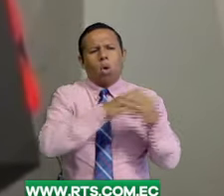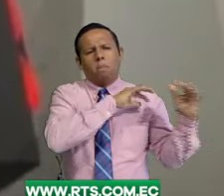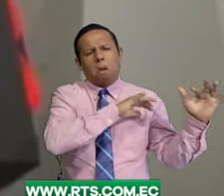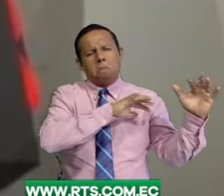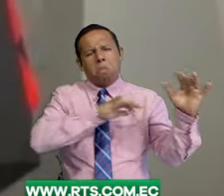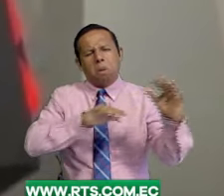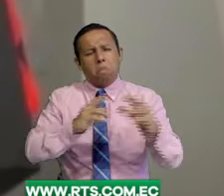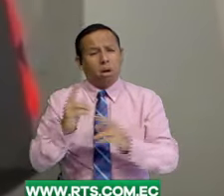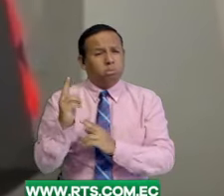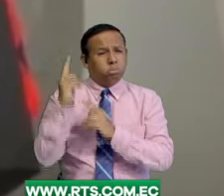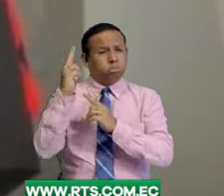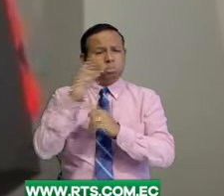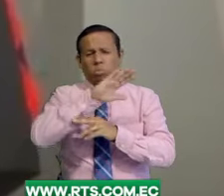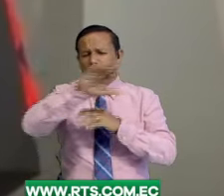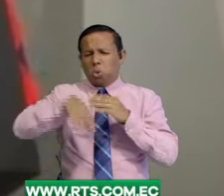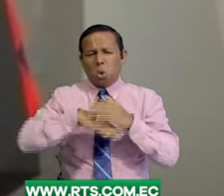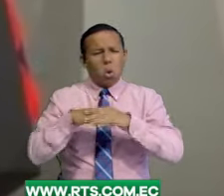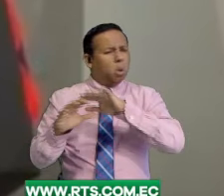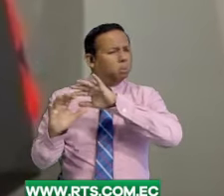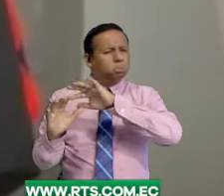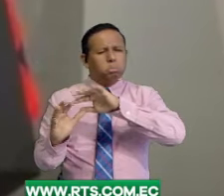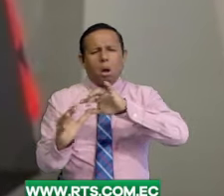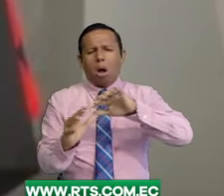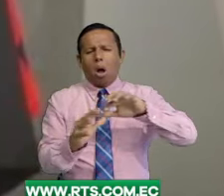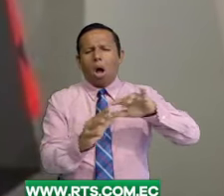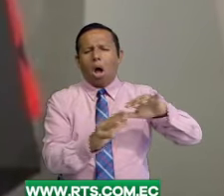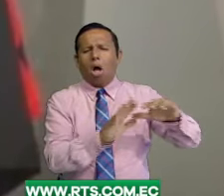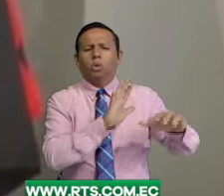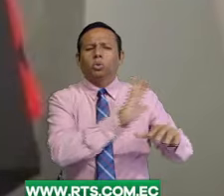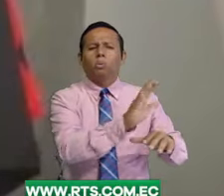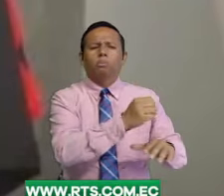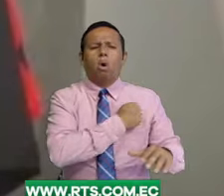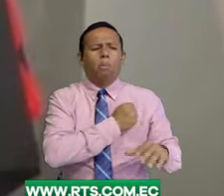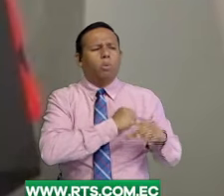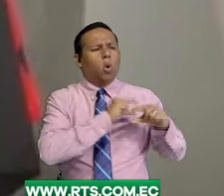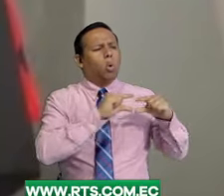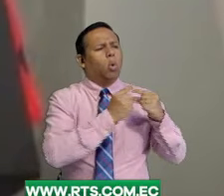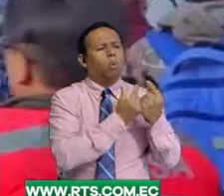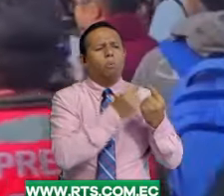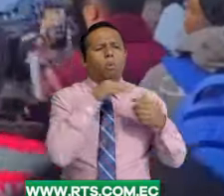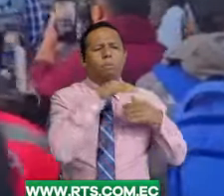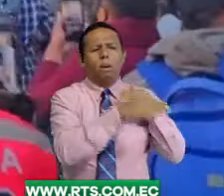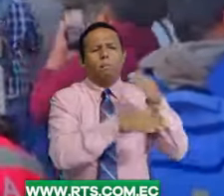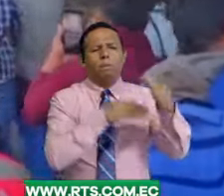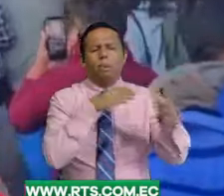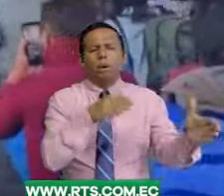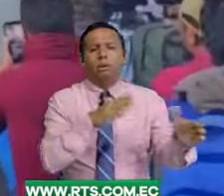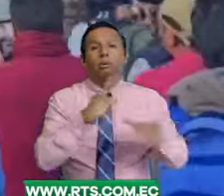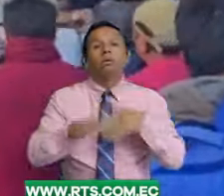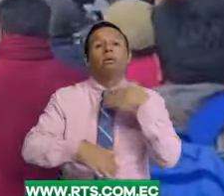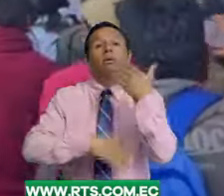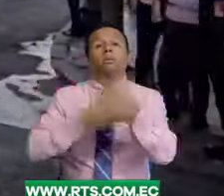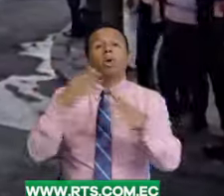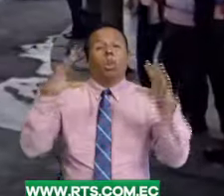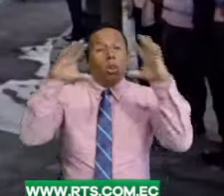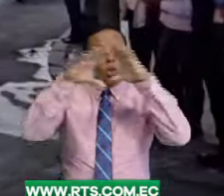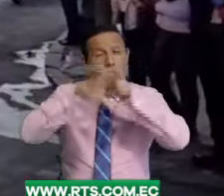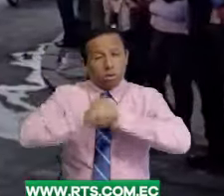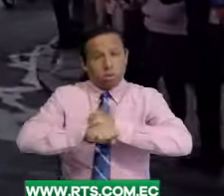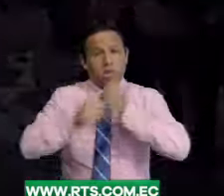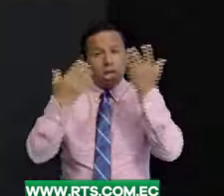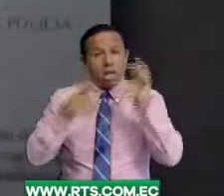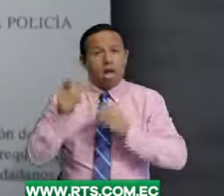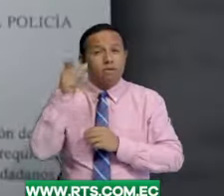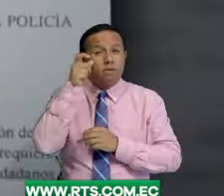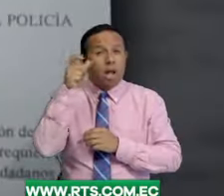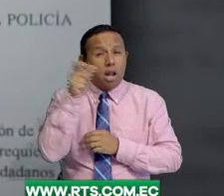calles debe retornar a sus unidades. Y en horas de la noche, la Fiscalía General del Estado Boliviano emitió